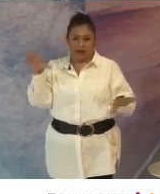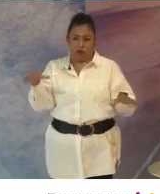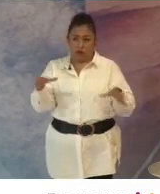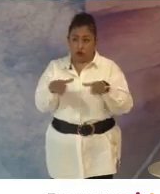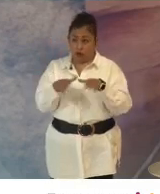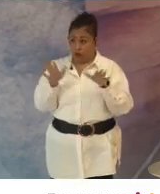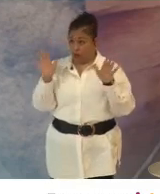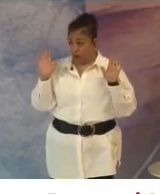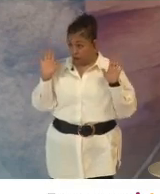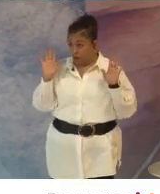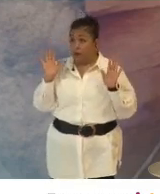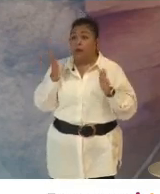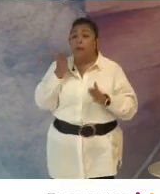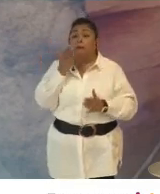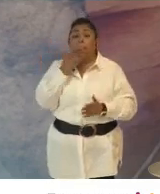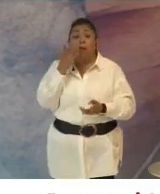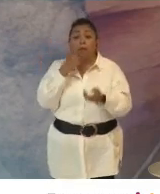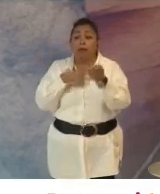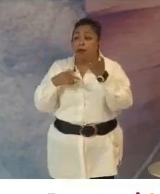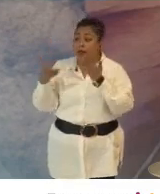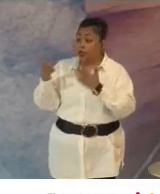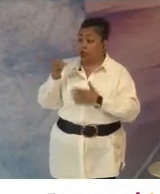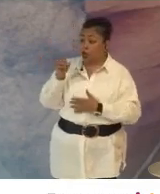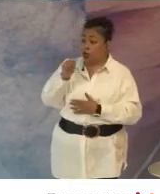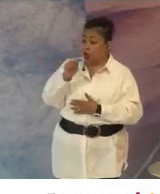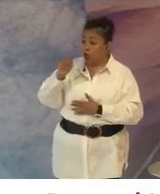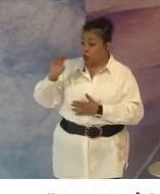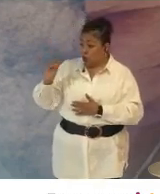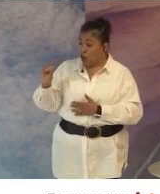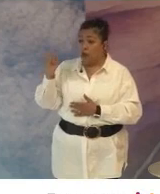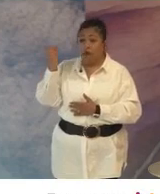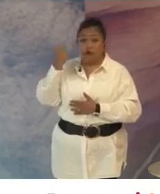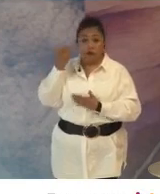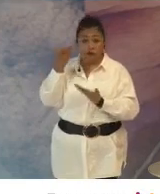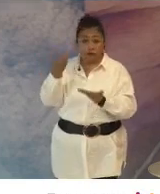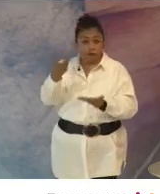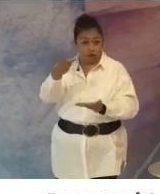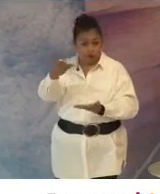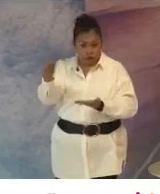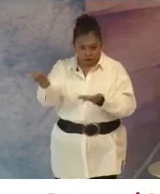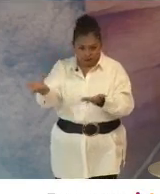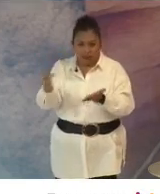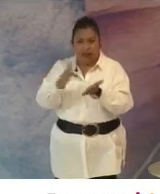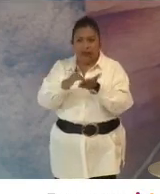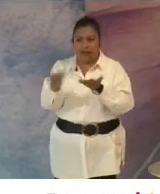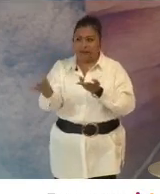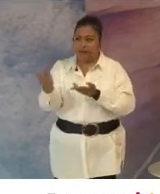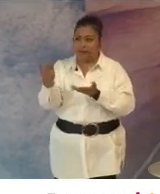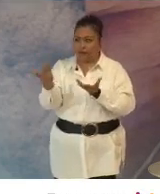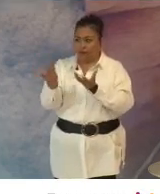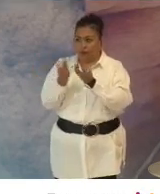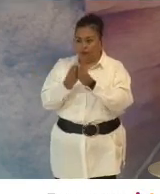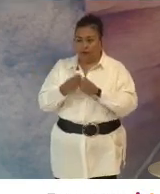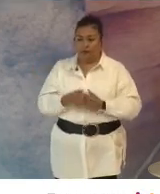colectivo. Así que sin más, bienvenido queridísimo Otto, el foro es tuyo y muchísimas gracias por estar aquí.